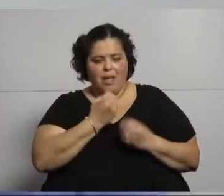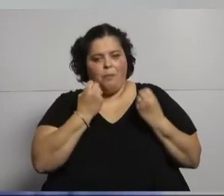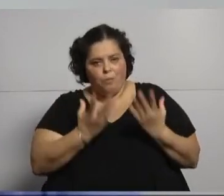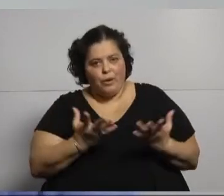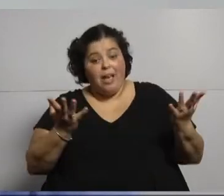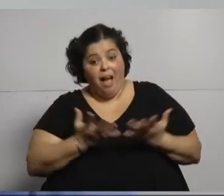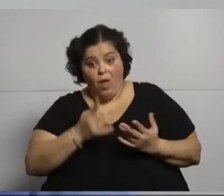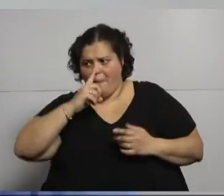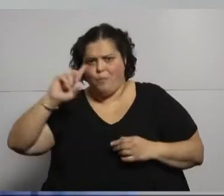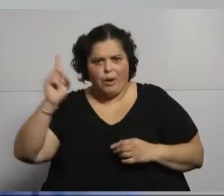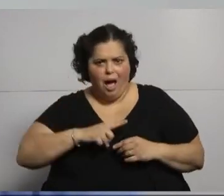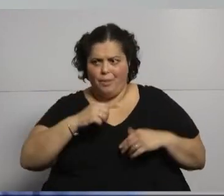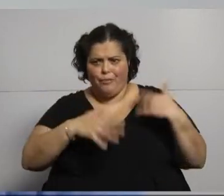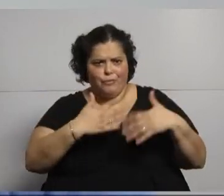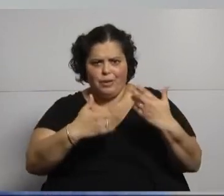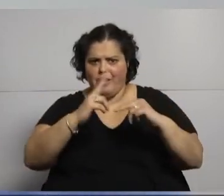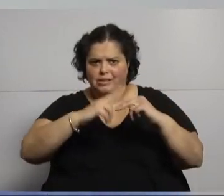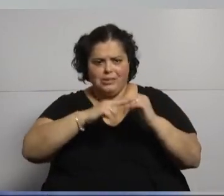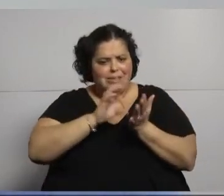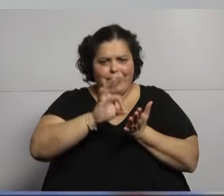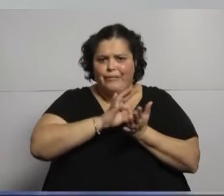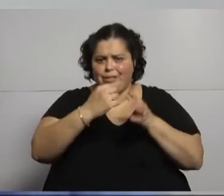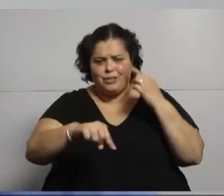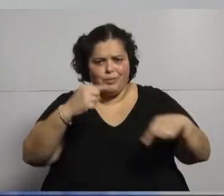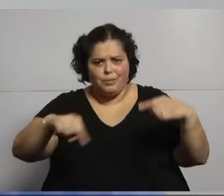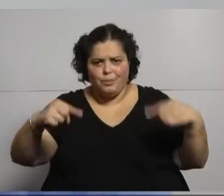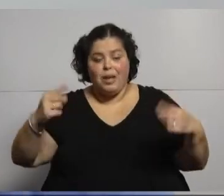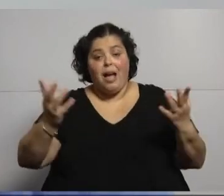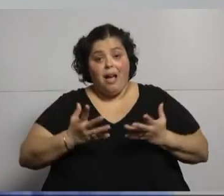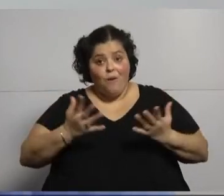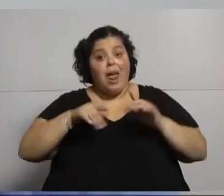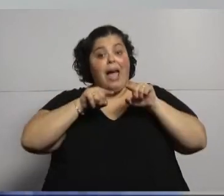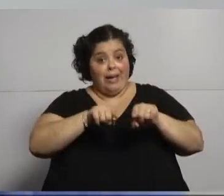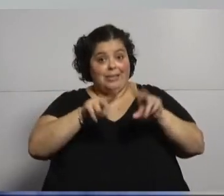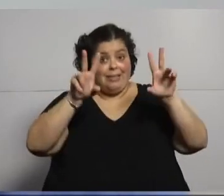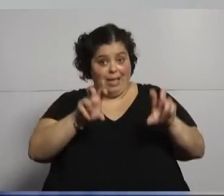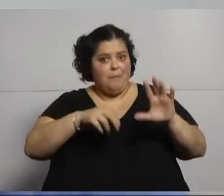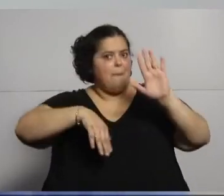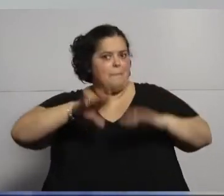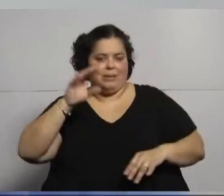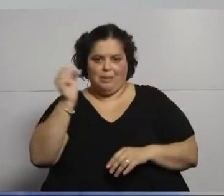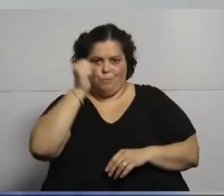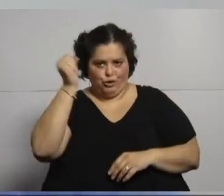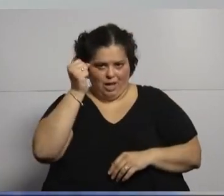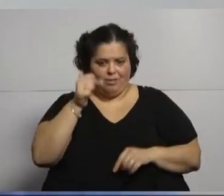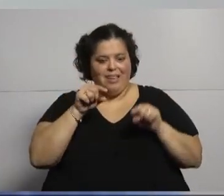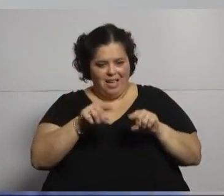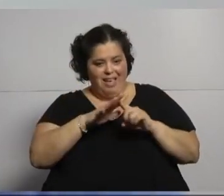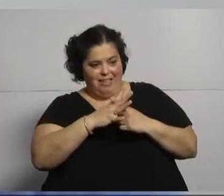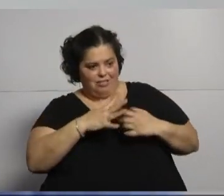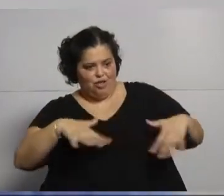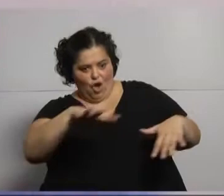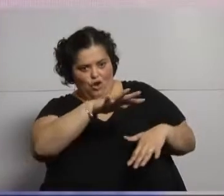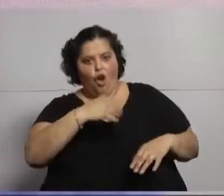en esta aceleración de los servicios digitales creo que ha cobrado muchísima más relevancia el tema de lograr tener estos entornos en